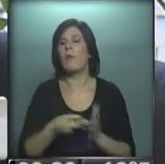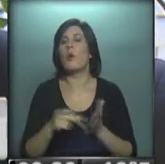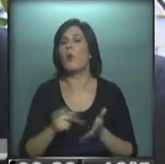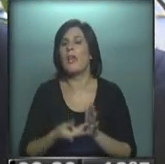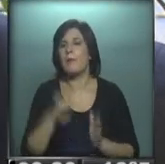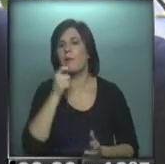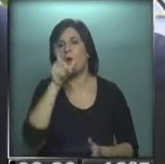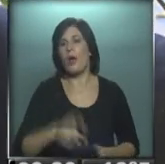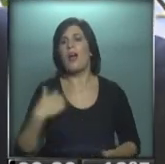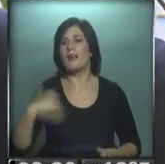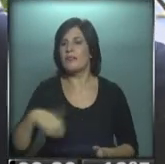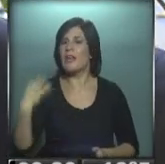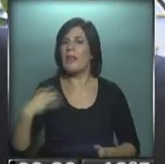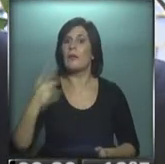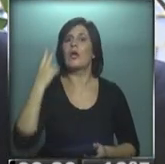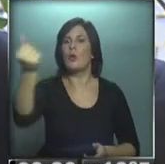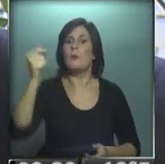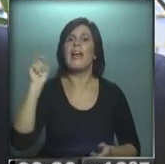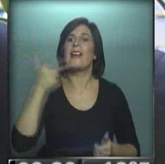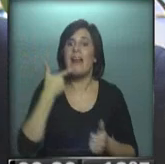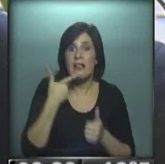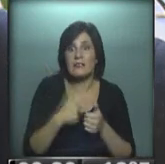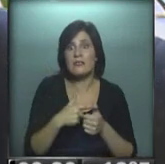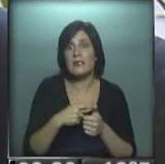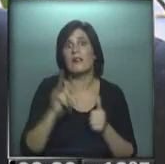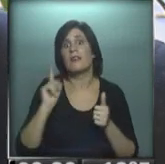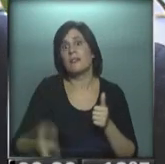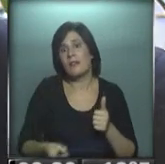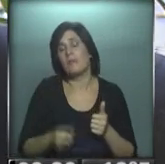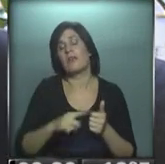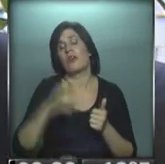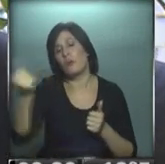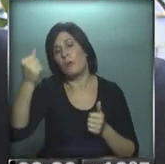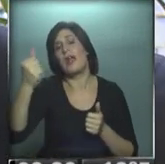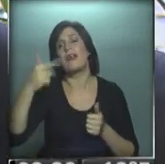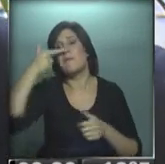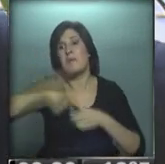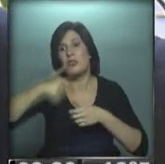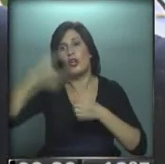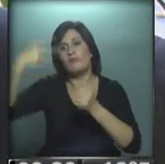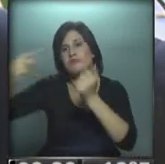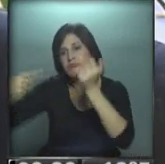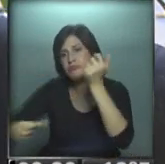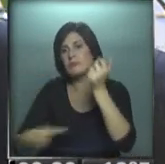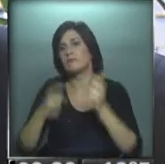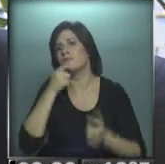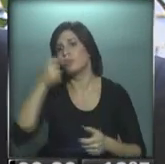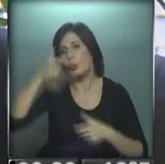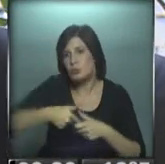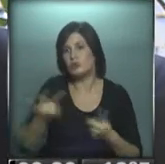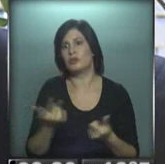hidrocarburos, particularmente gas natural y subproductos derivados del petróleo, es decir, algunos combustibles